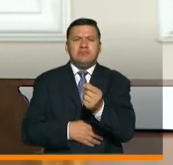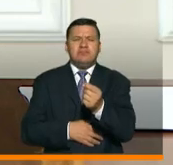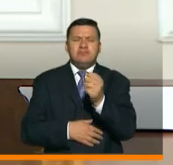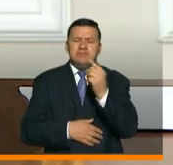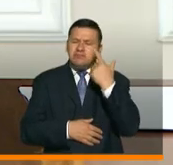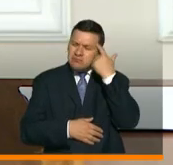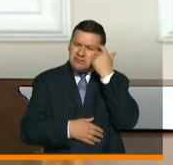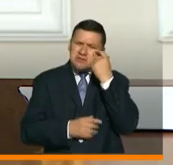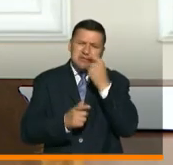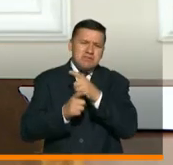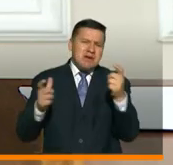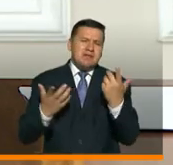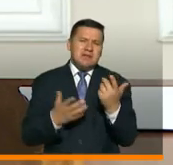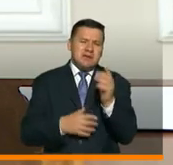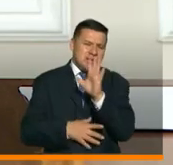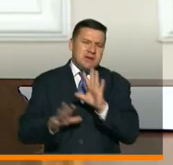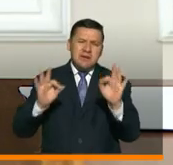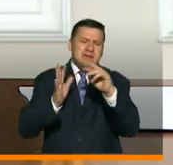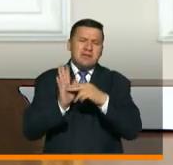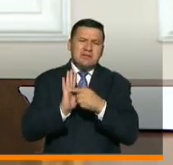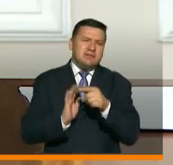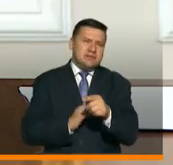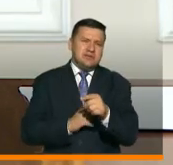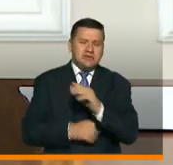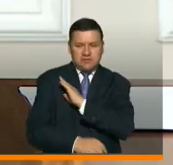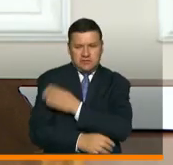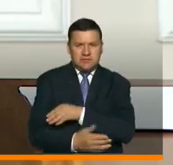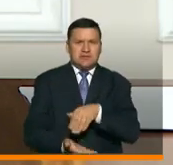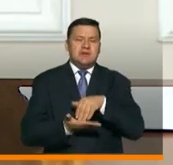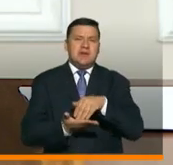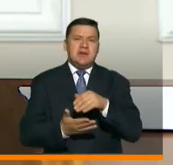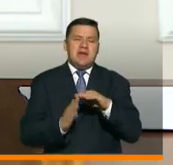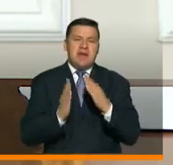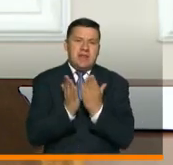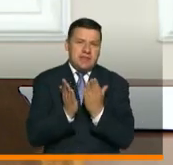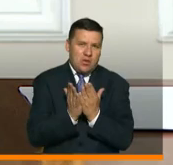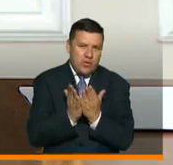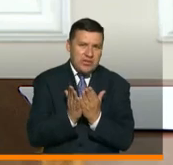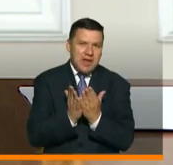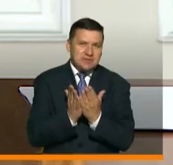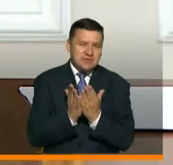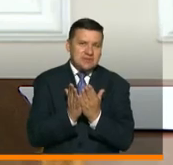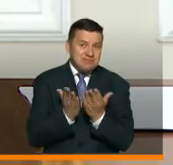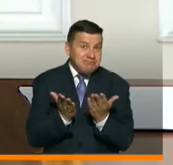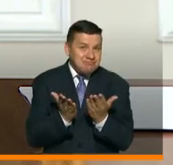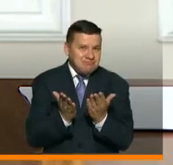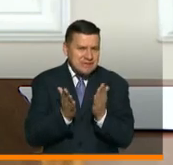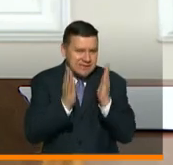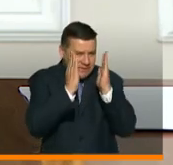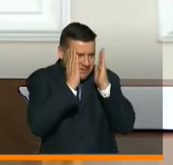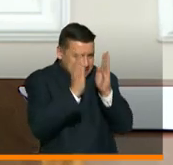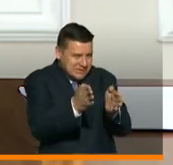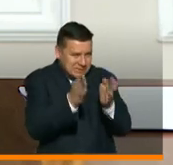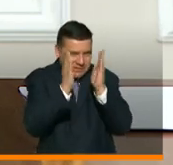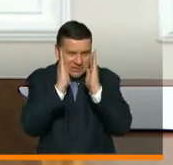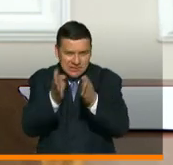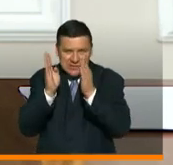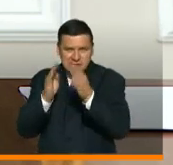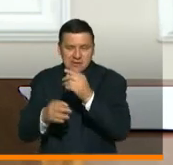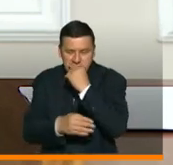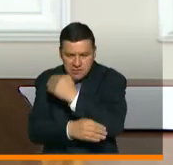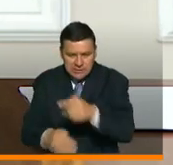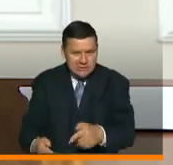Uno de los retos más grandes que nos ha traído esta pandemia ha sido fortalecer el sistema educativo, reinventarnos, tener capacidad de adaptación para que los